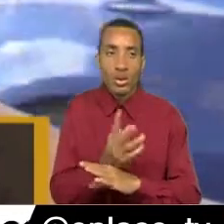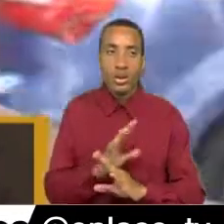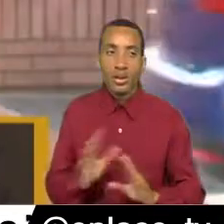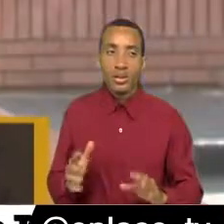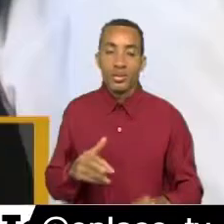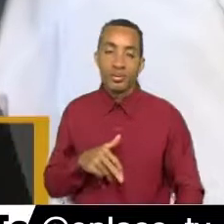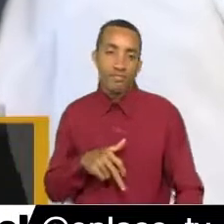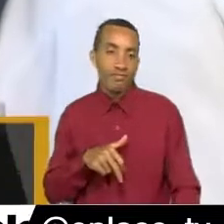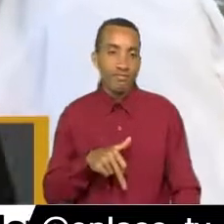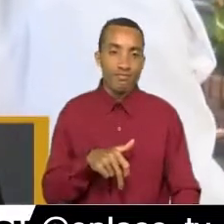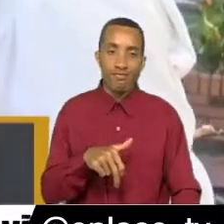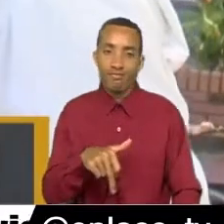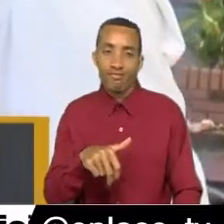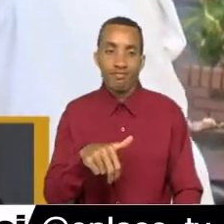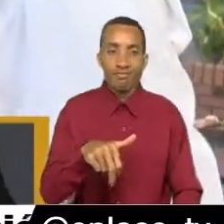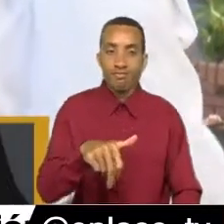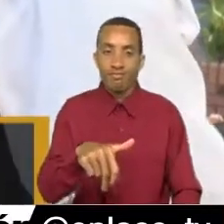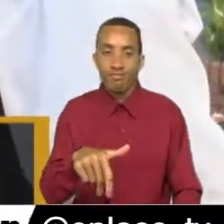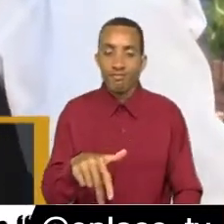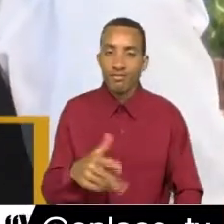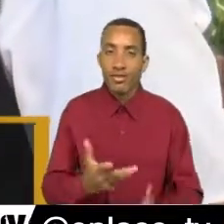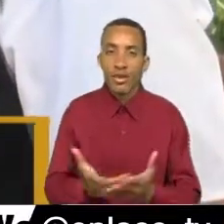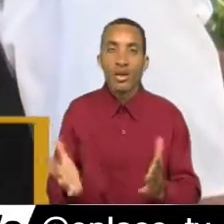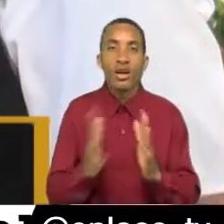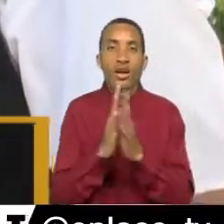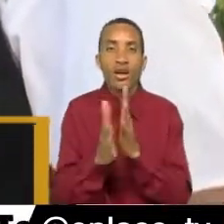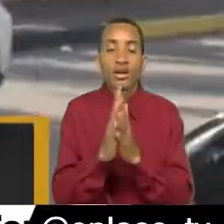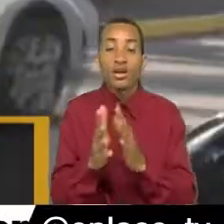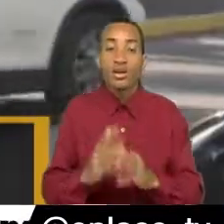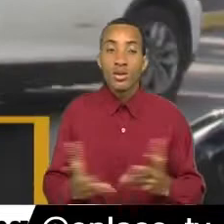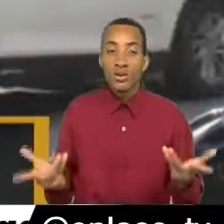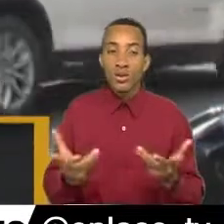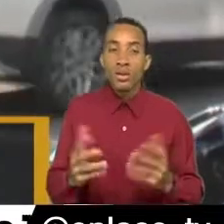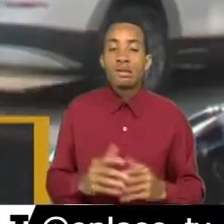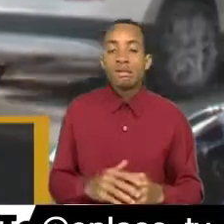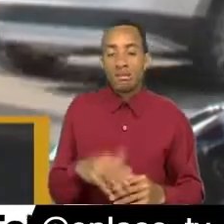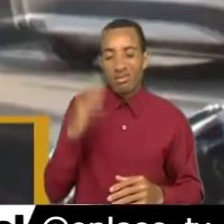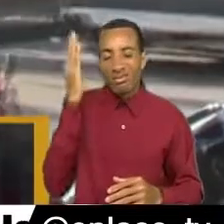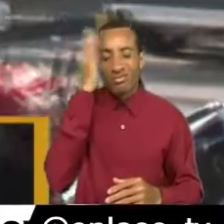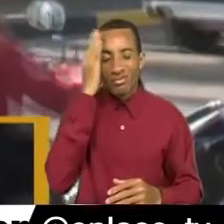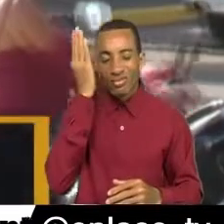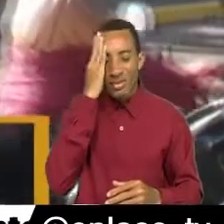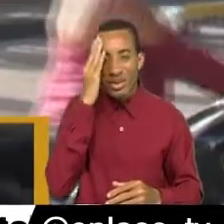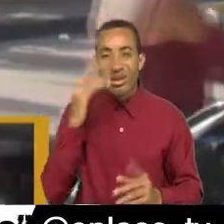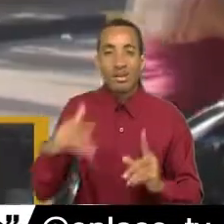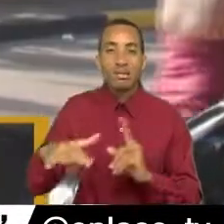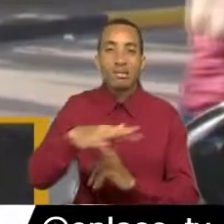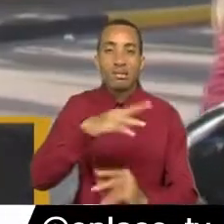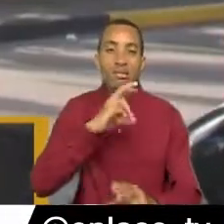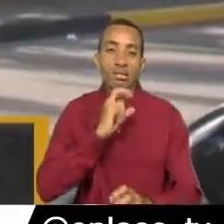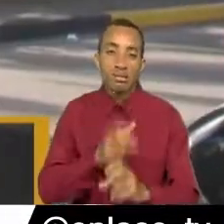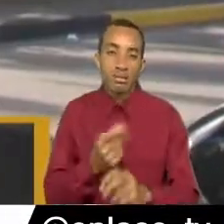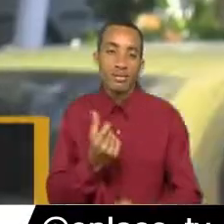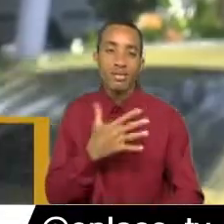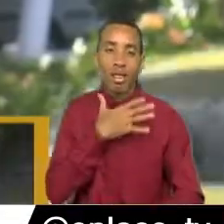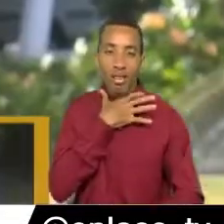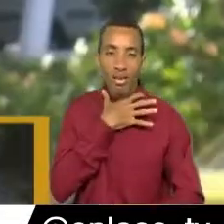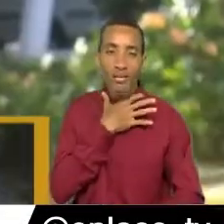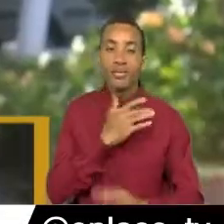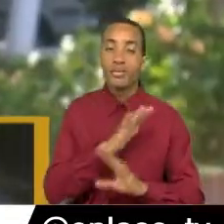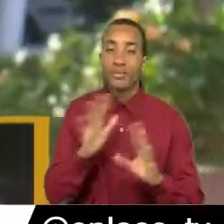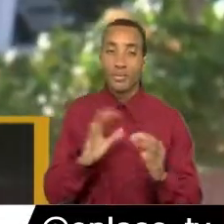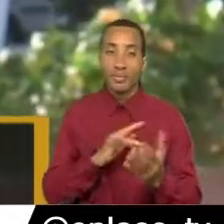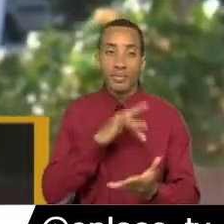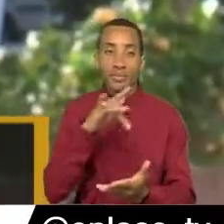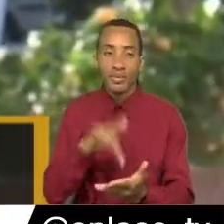de extravaganza. Este evento nació de acuerdo a la situación económica que atraviesa el municipio. Allí participarán los artesanos del puerto